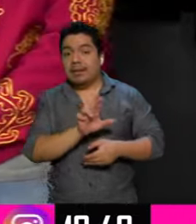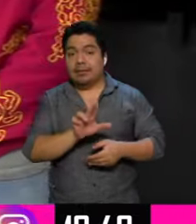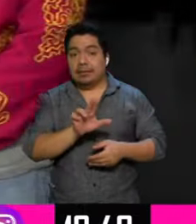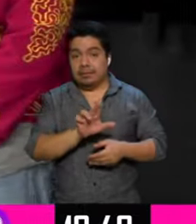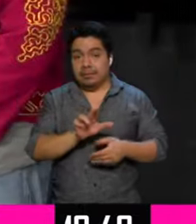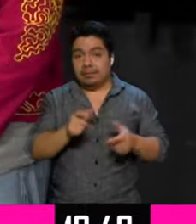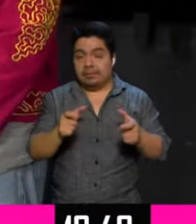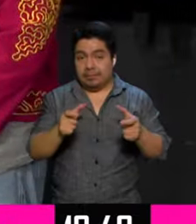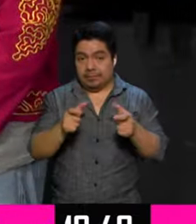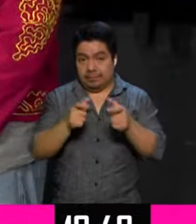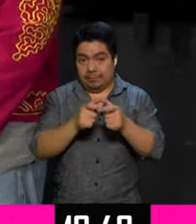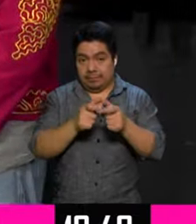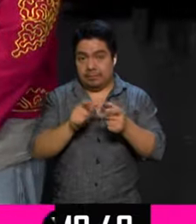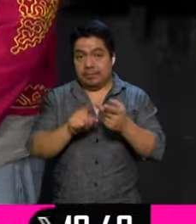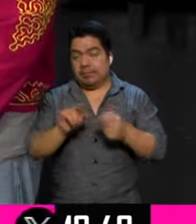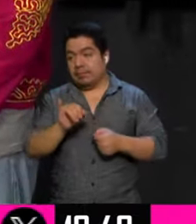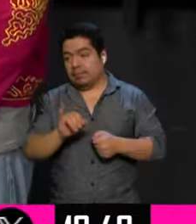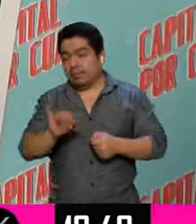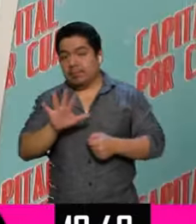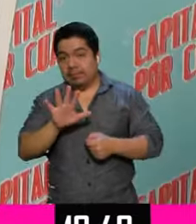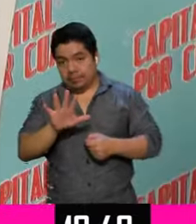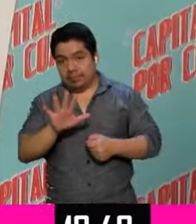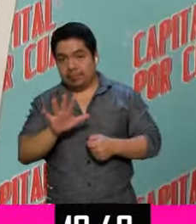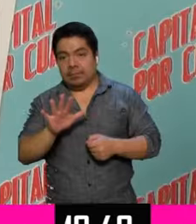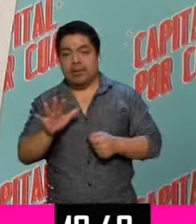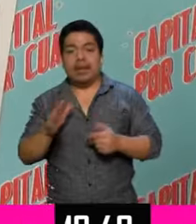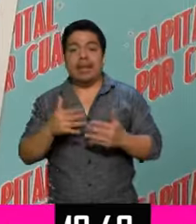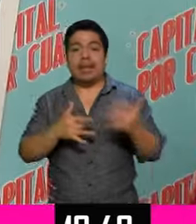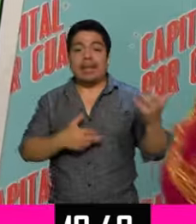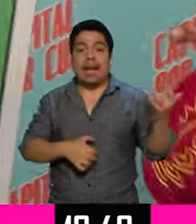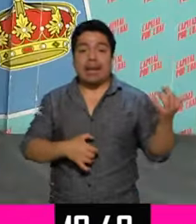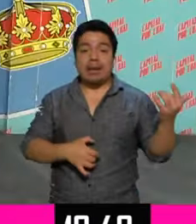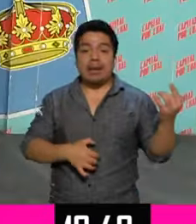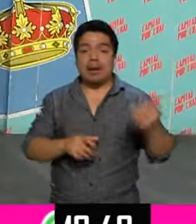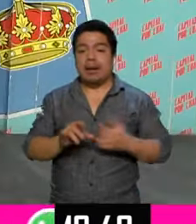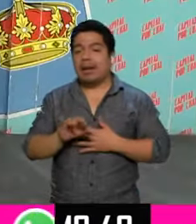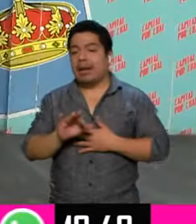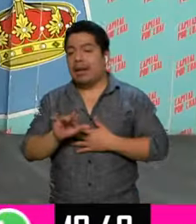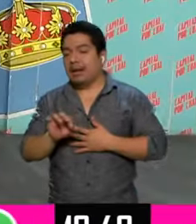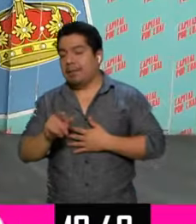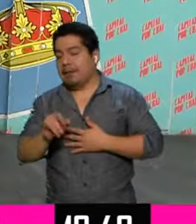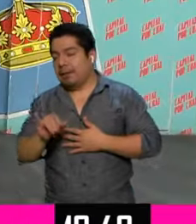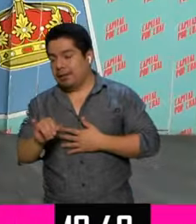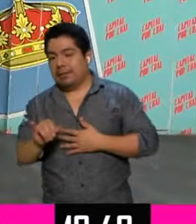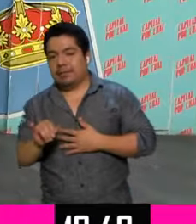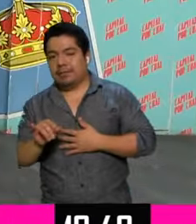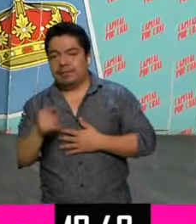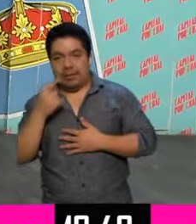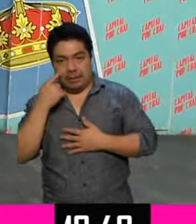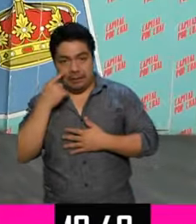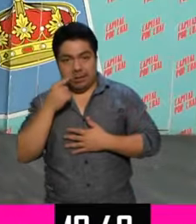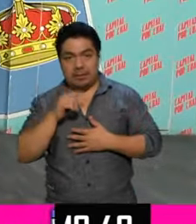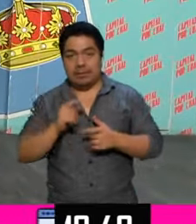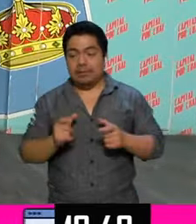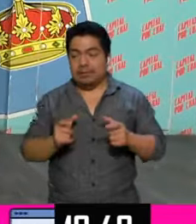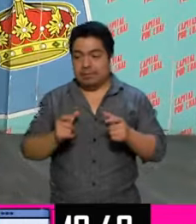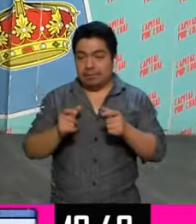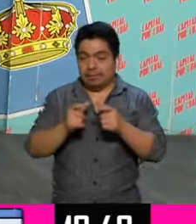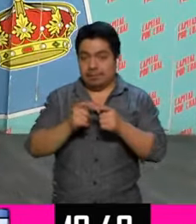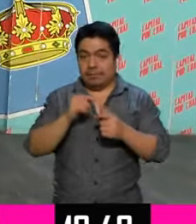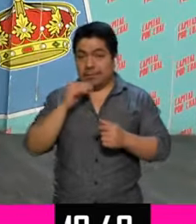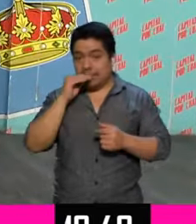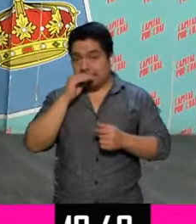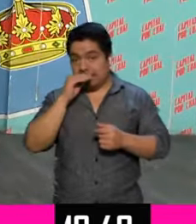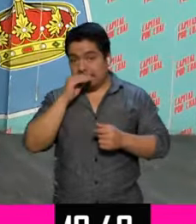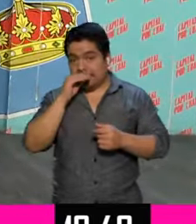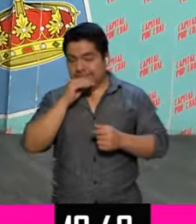en Pino Suárez y jueves a las 5 en Garibaldi. Muy importante. Sin albur, ¿eh? En Pino Suárez. No, sin albur, de Pino Suárez. Son gratuitas,